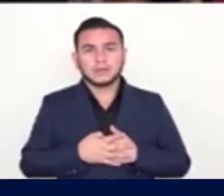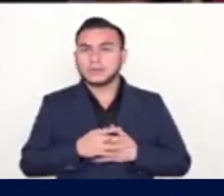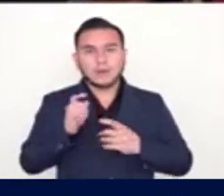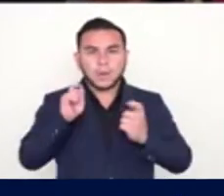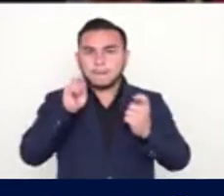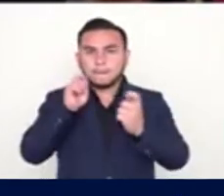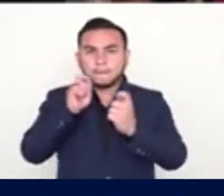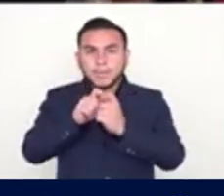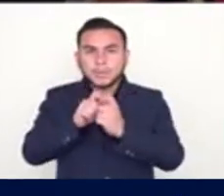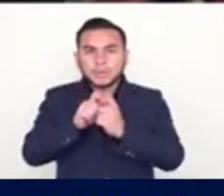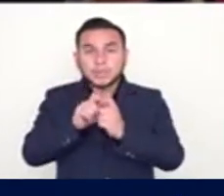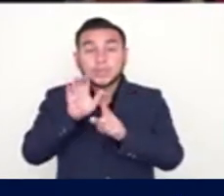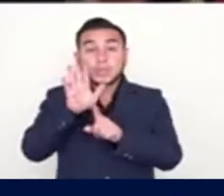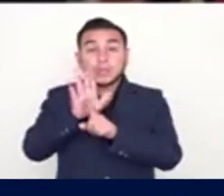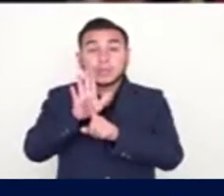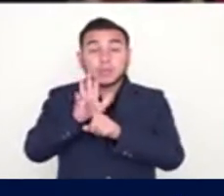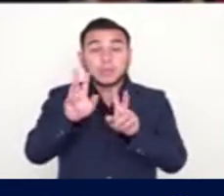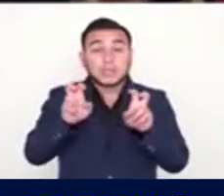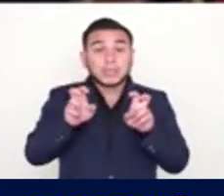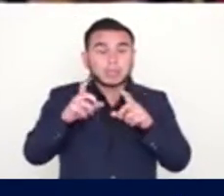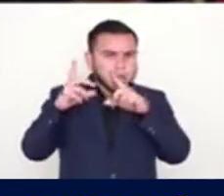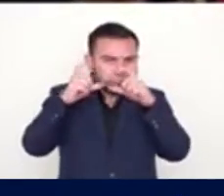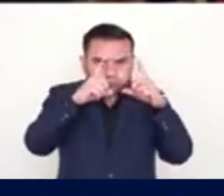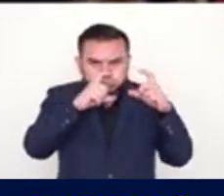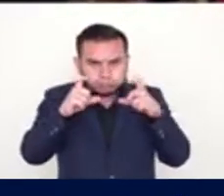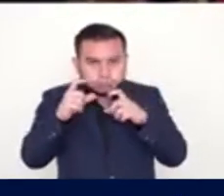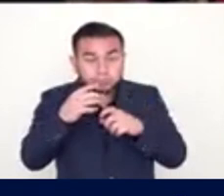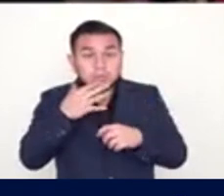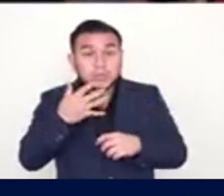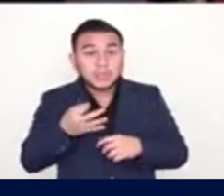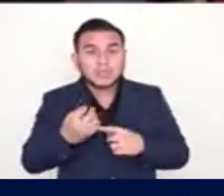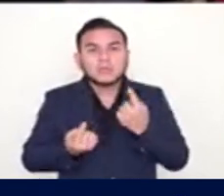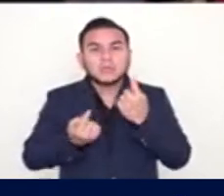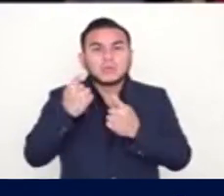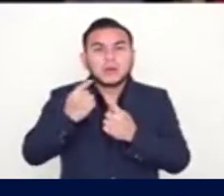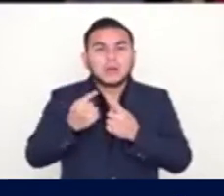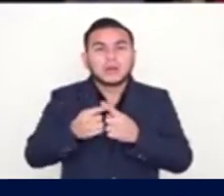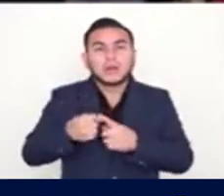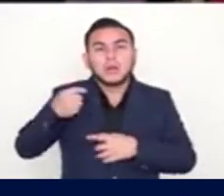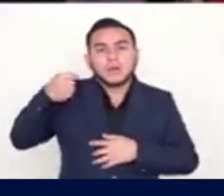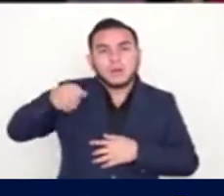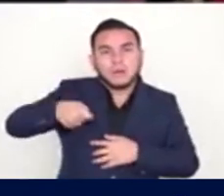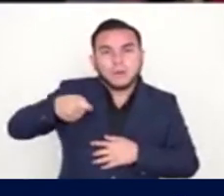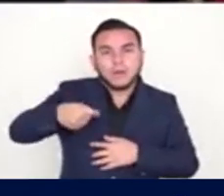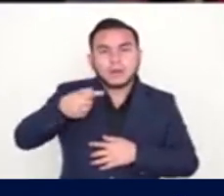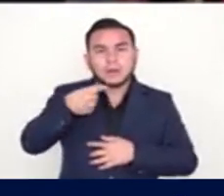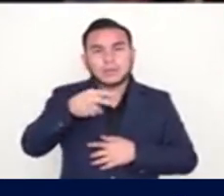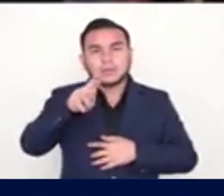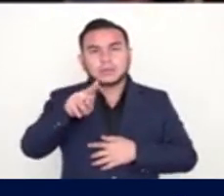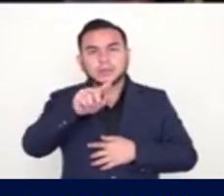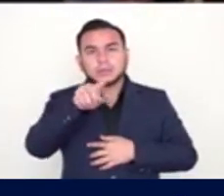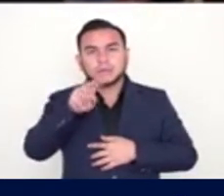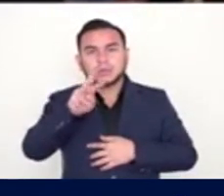de parte de muchas aseveraciones de su parte hacia medios de comunicación, sobre el papel del juez Guzmán, por ejemplo,